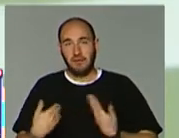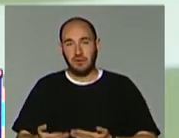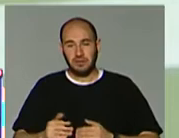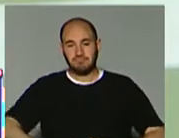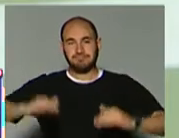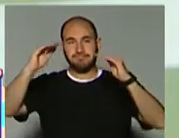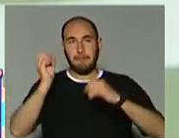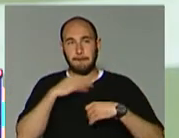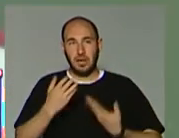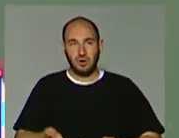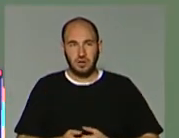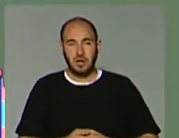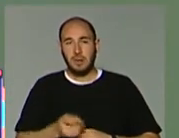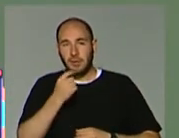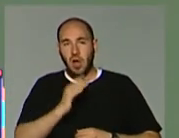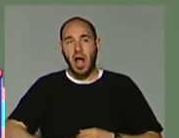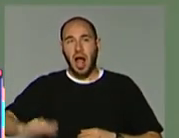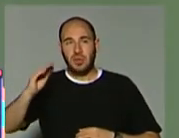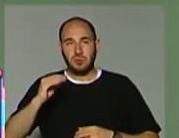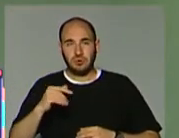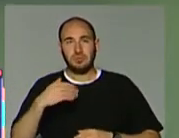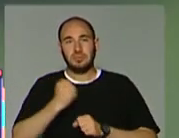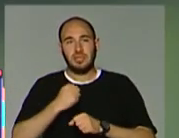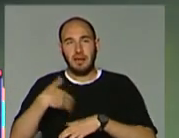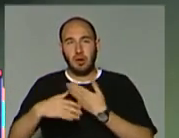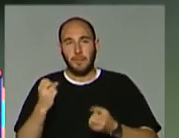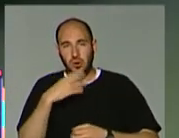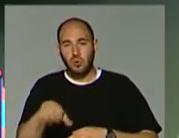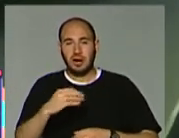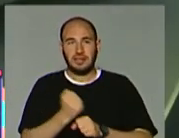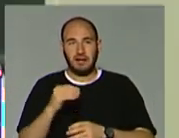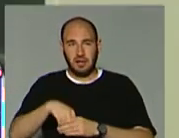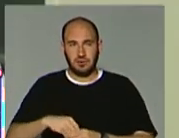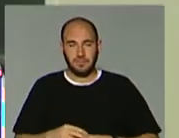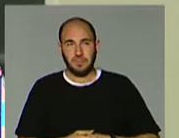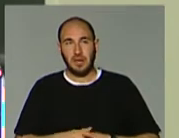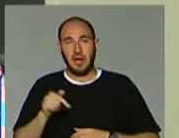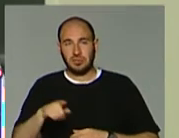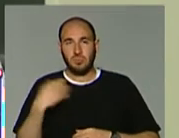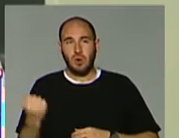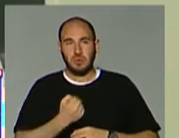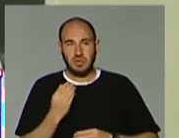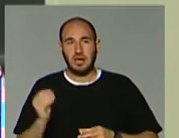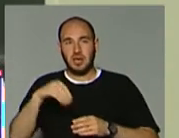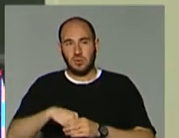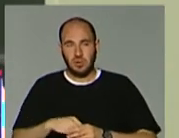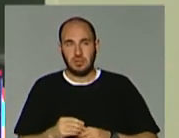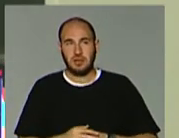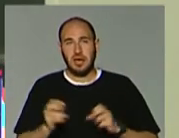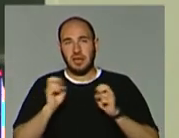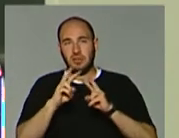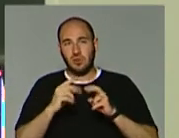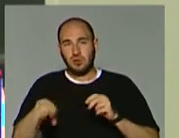mejor crecimiento, mantener, en caso de los adultos, un mejor desempeño en el ámbito laboral. Entonces es fundamental poder incluirlo esto dentro de